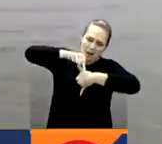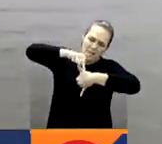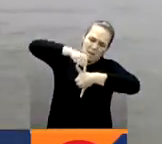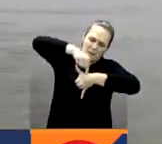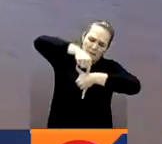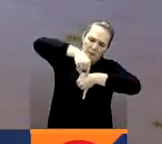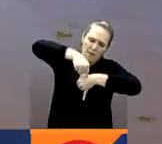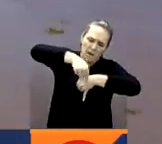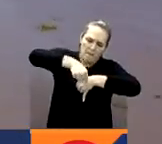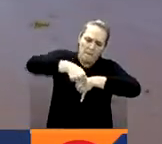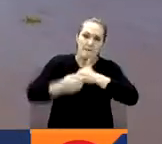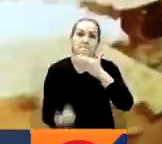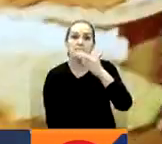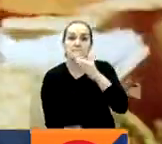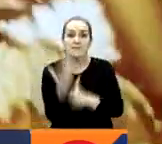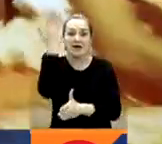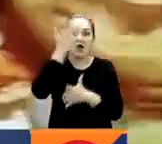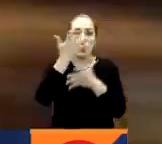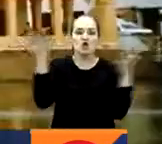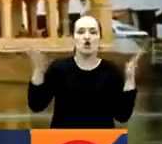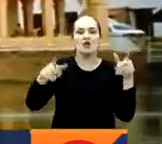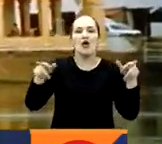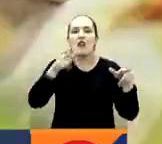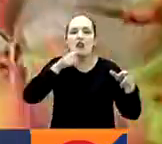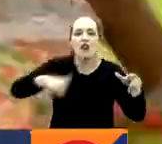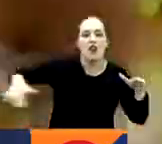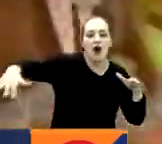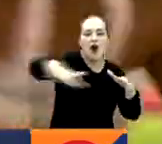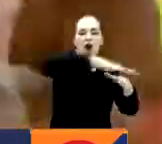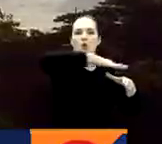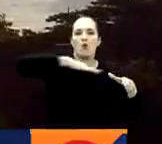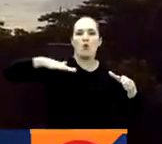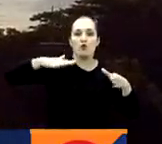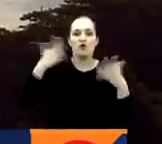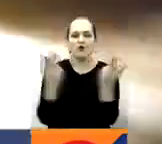nacimiento en la Laguna de la Magdalena, en las cumbres andinas de El Huila y Cauca.